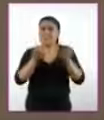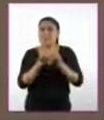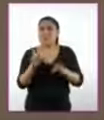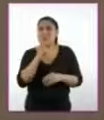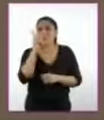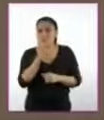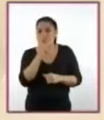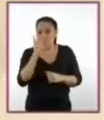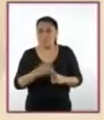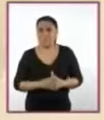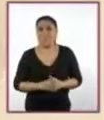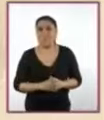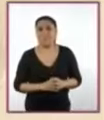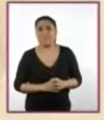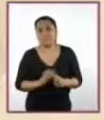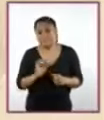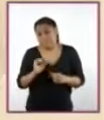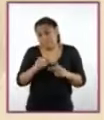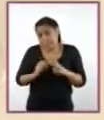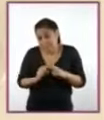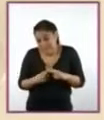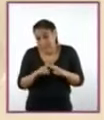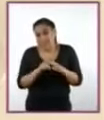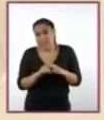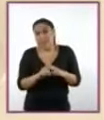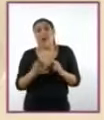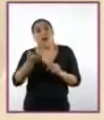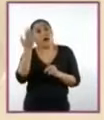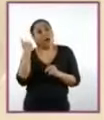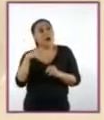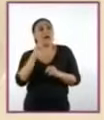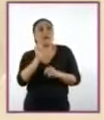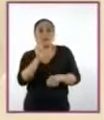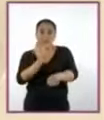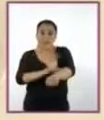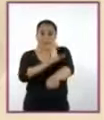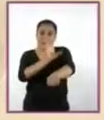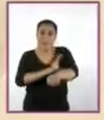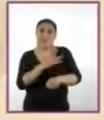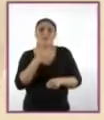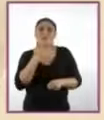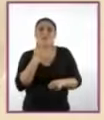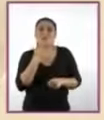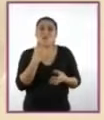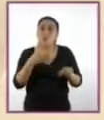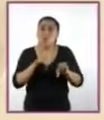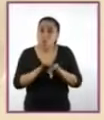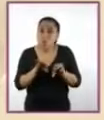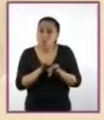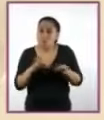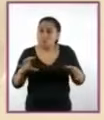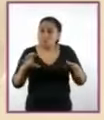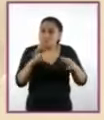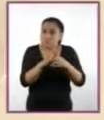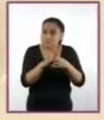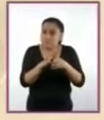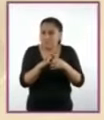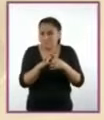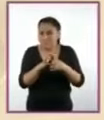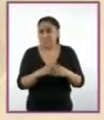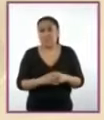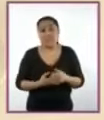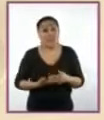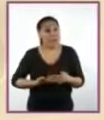chispas. Al principio, el uso de la corriente eléctrica como método de comunicación no